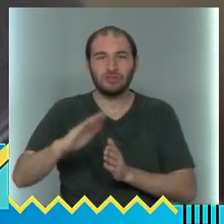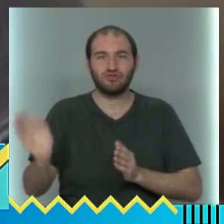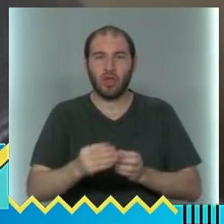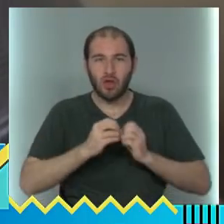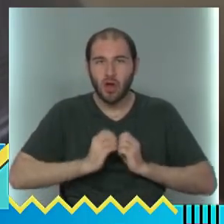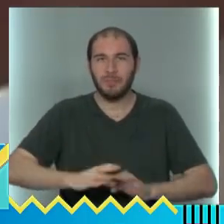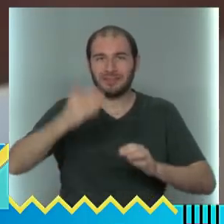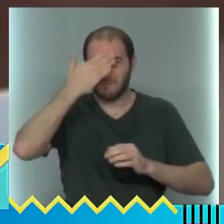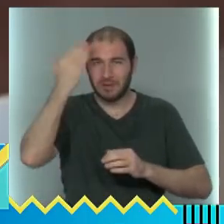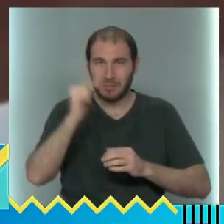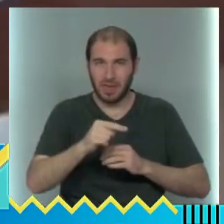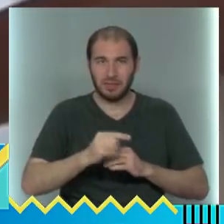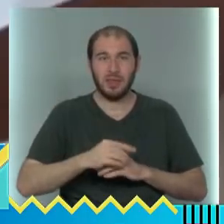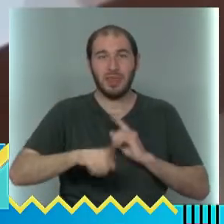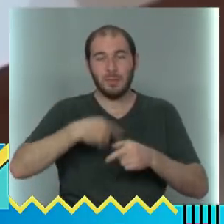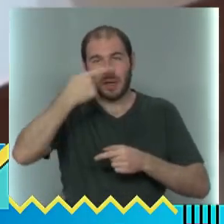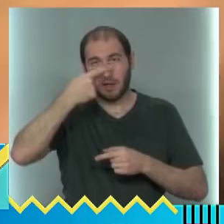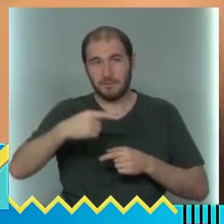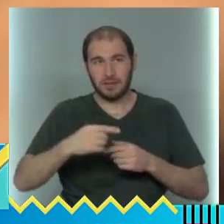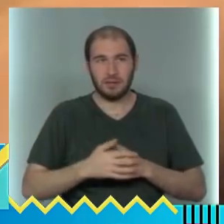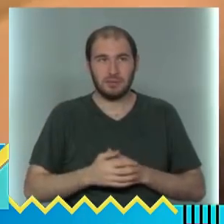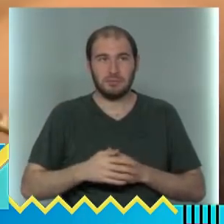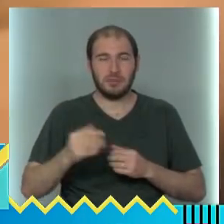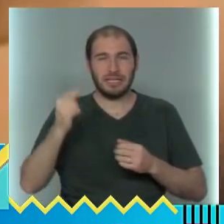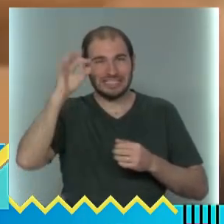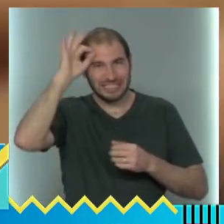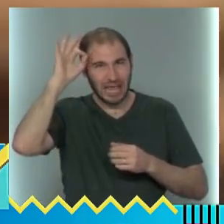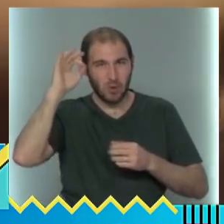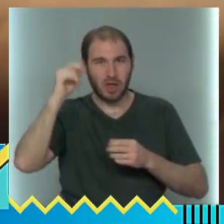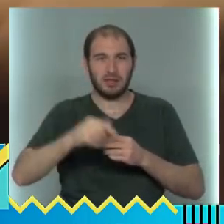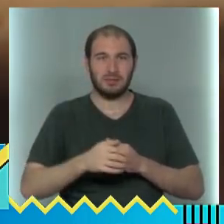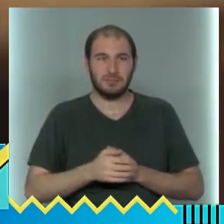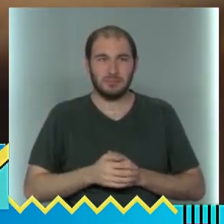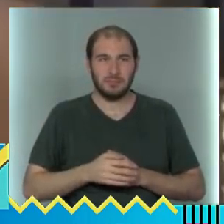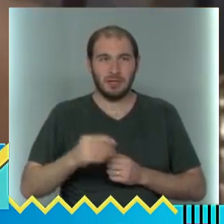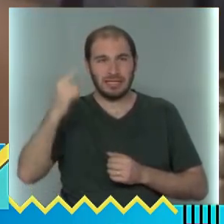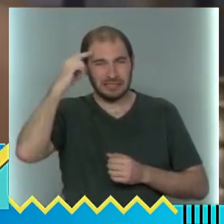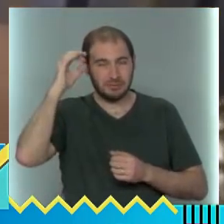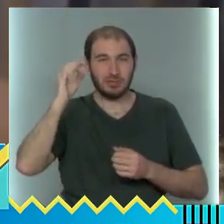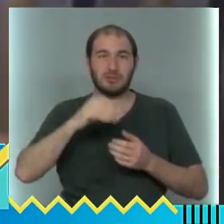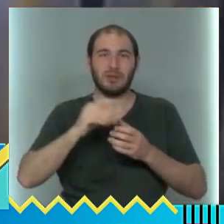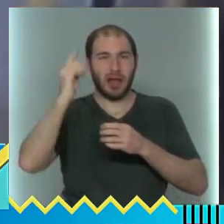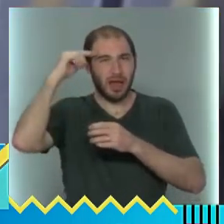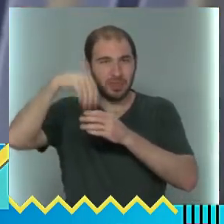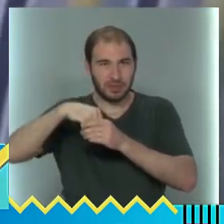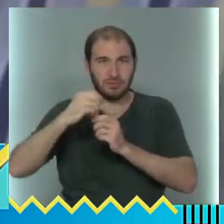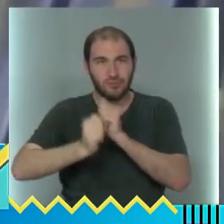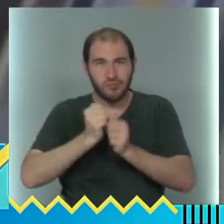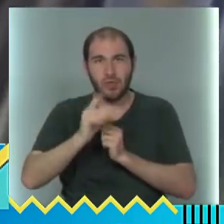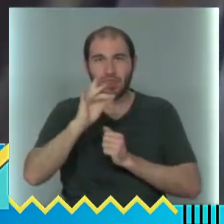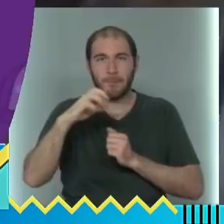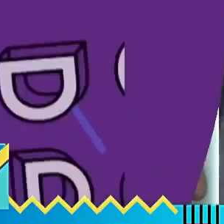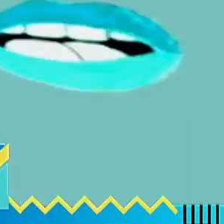fisiopatológicos que terminan en la lesión de las células de una zona del cerebro que se llama sustancia negra, que es la que produce la